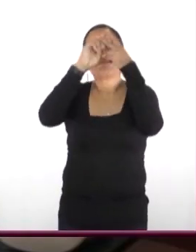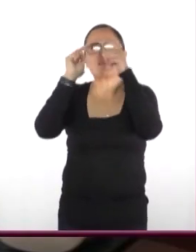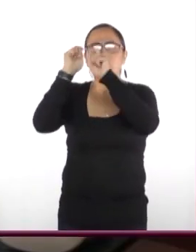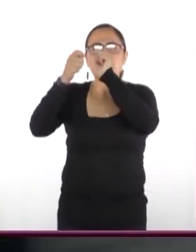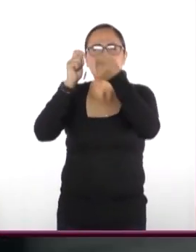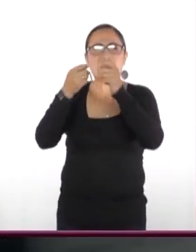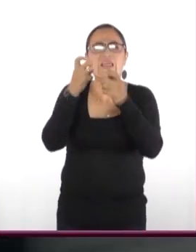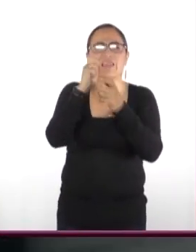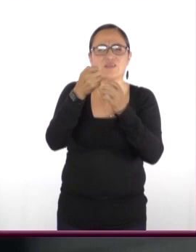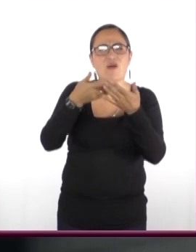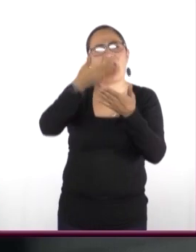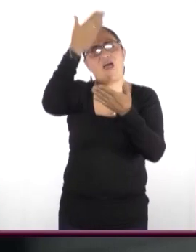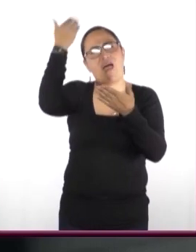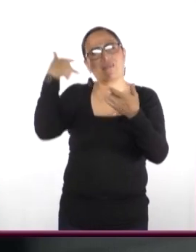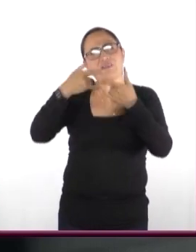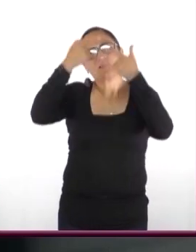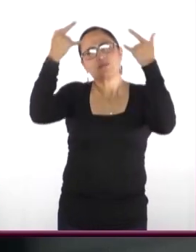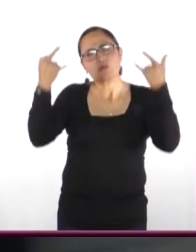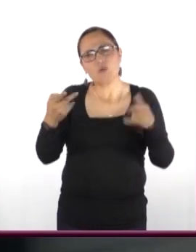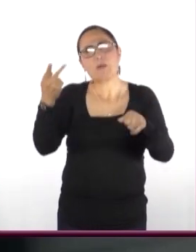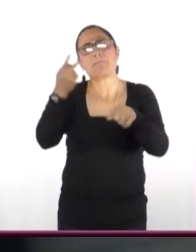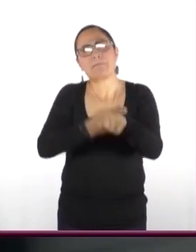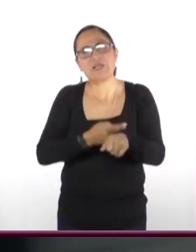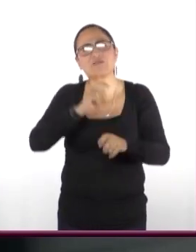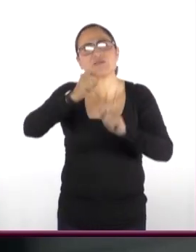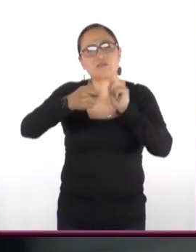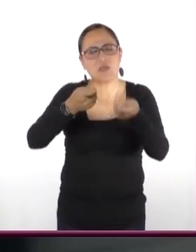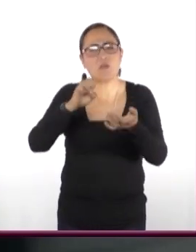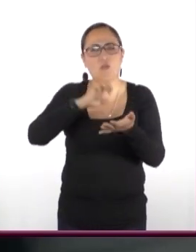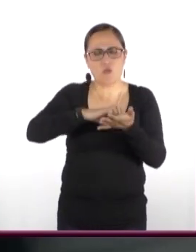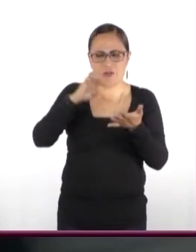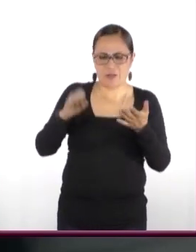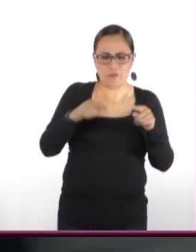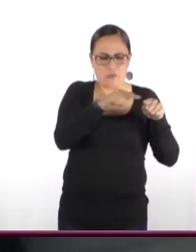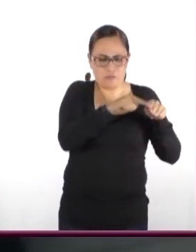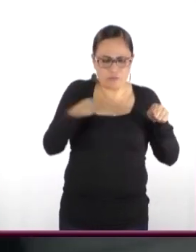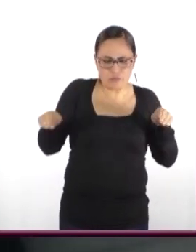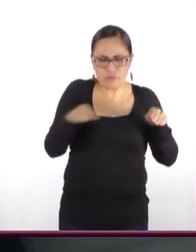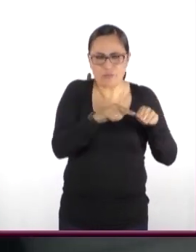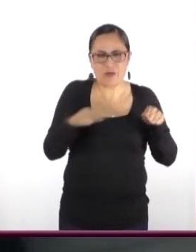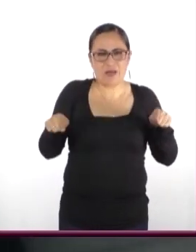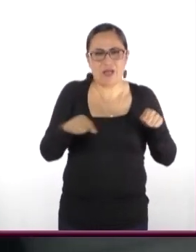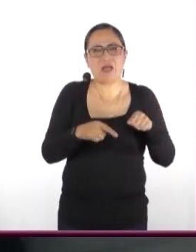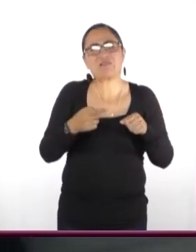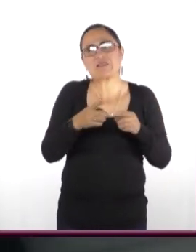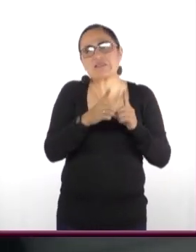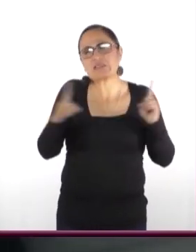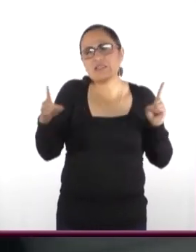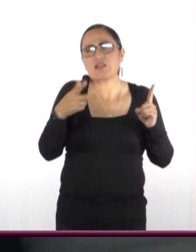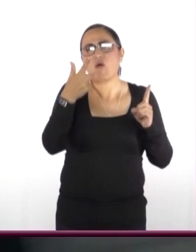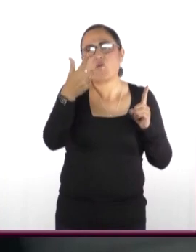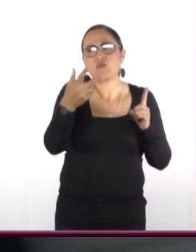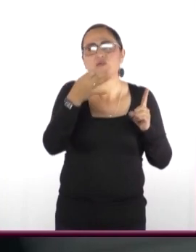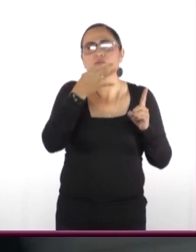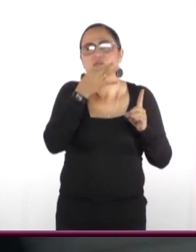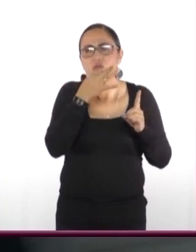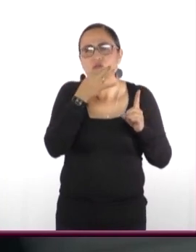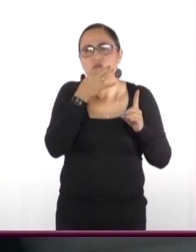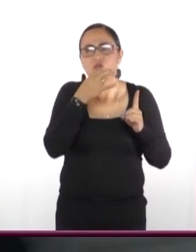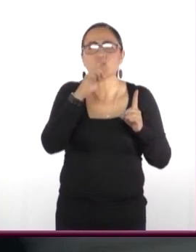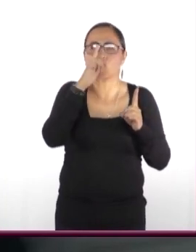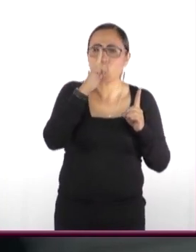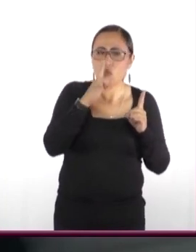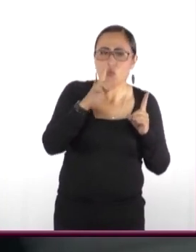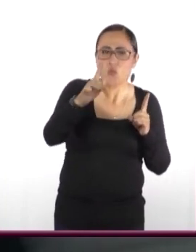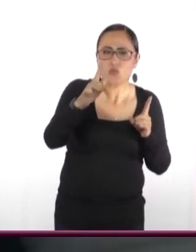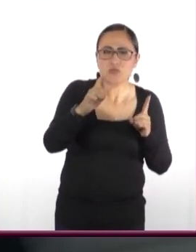claro. Como ya les decía, por ejemplo, la distancia al Sol son 8 minutos luz. Quiere decir,